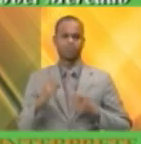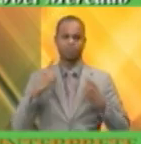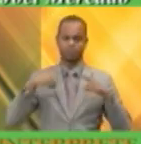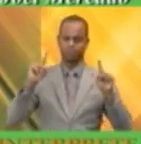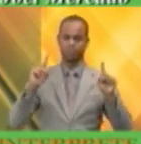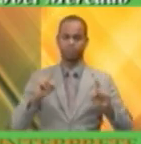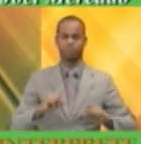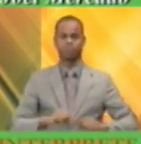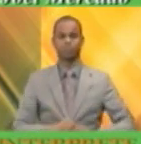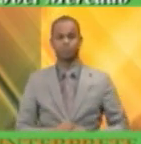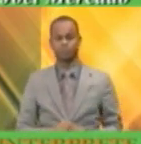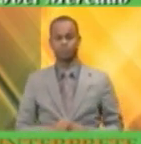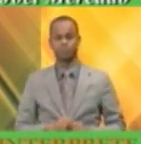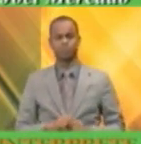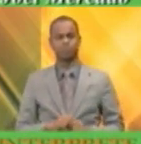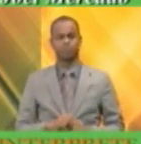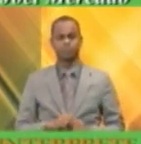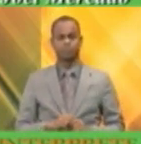¿Medalla de plata en qué?